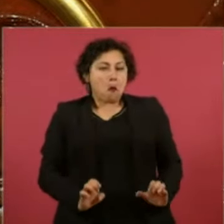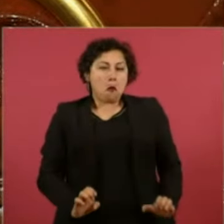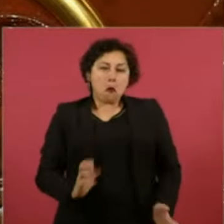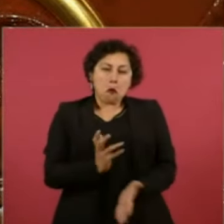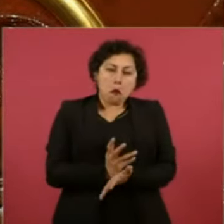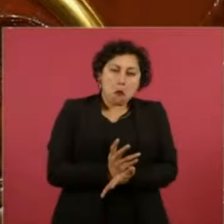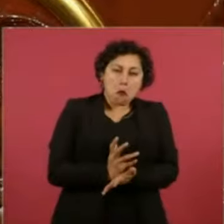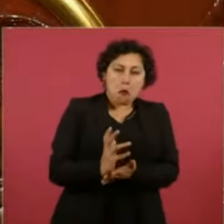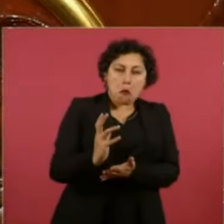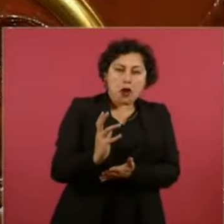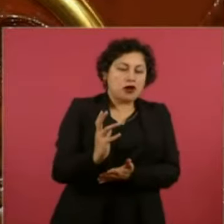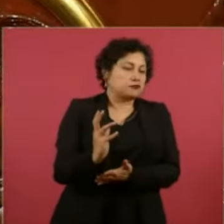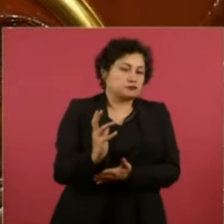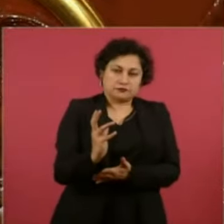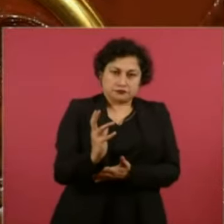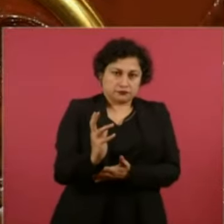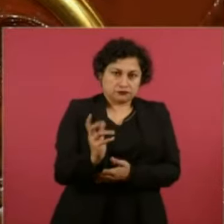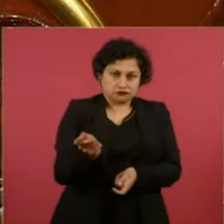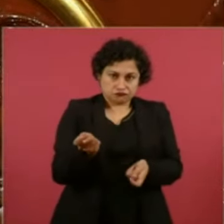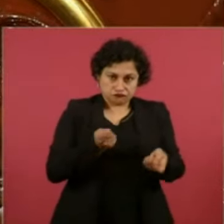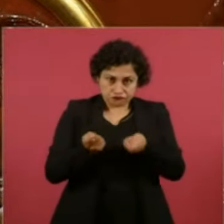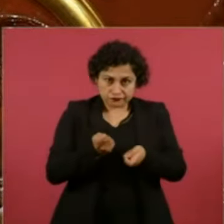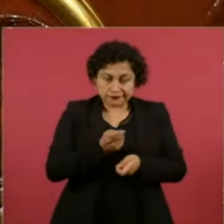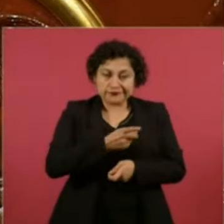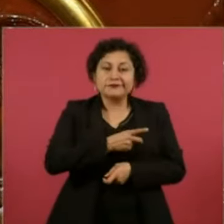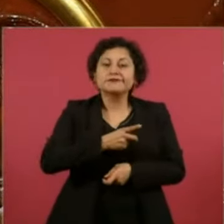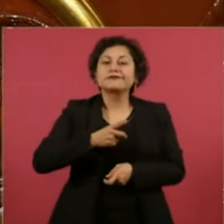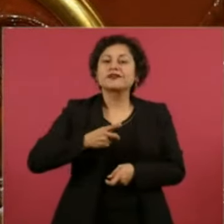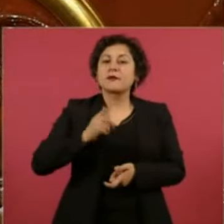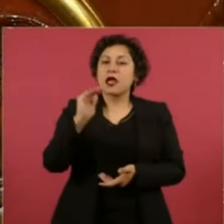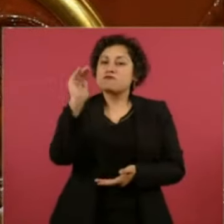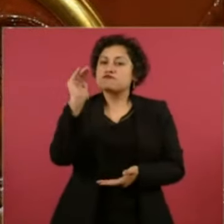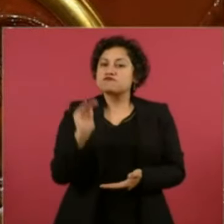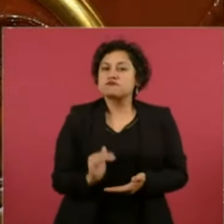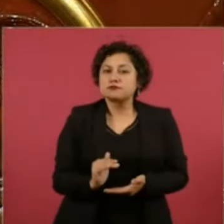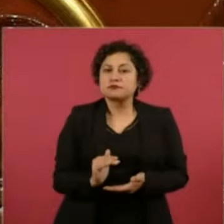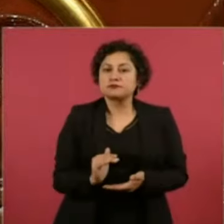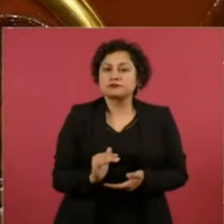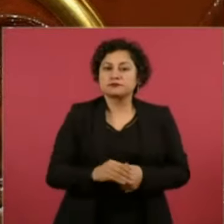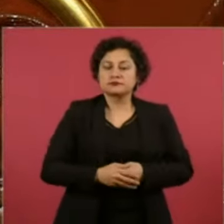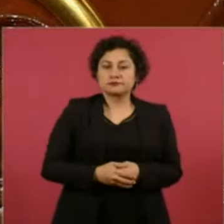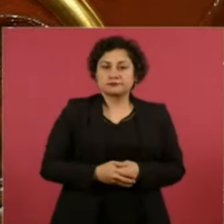de asuntos que ya digamos que lo tenemos muy claro los mexicanos,